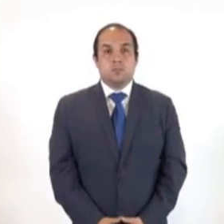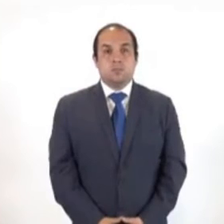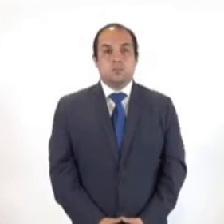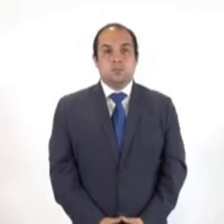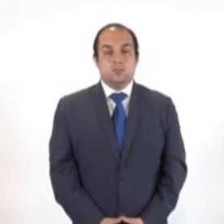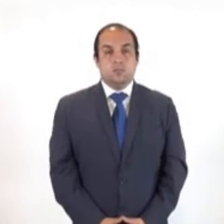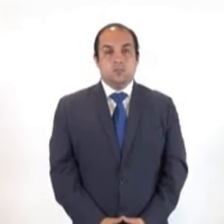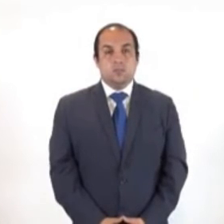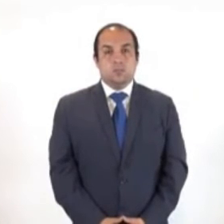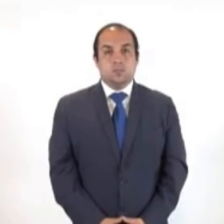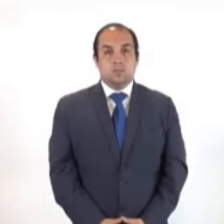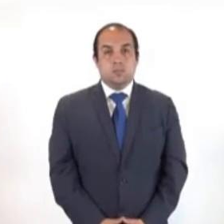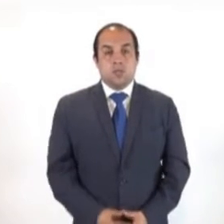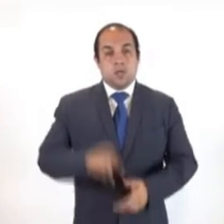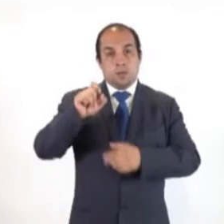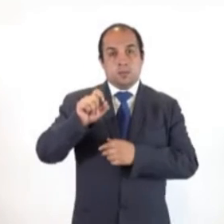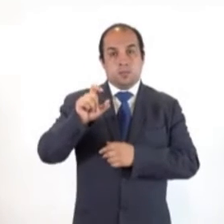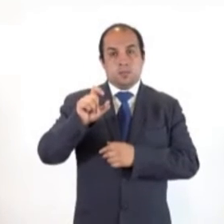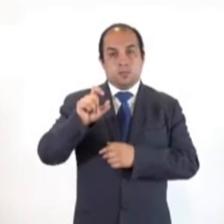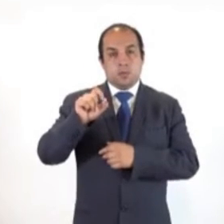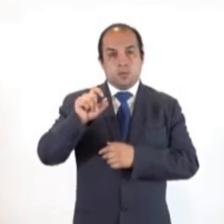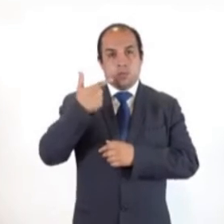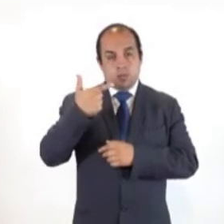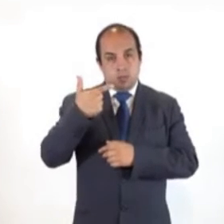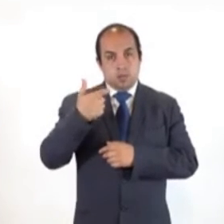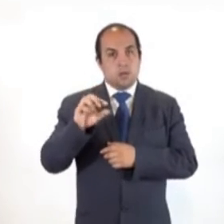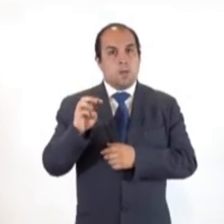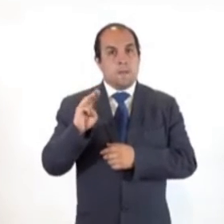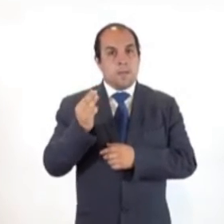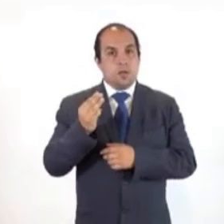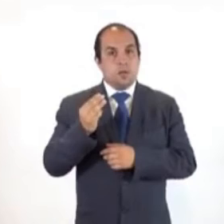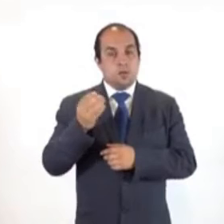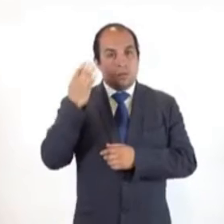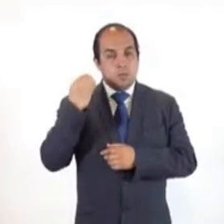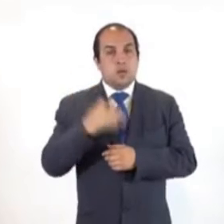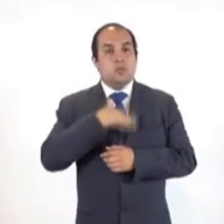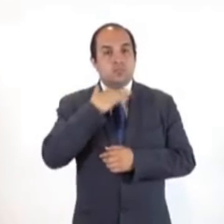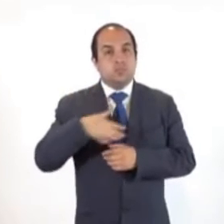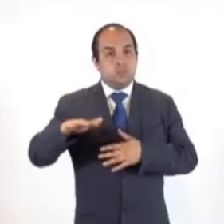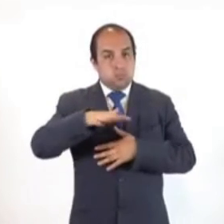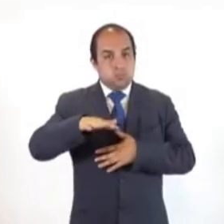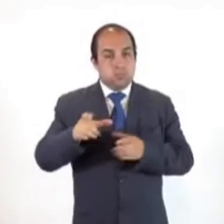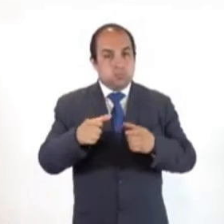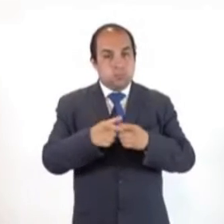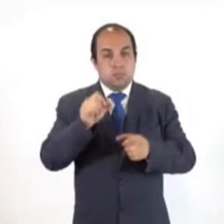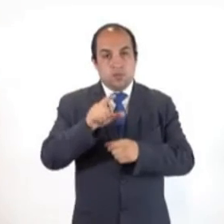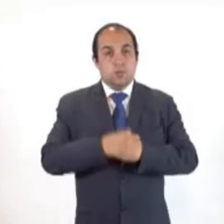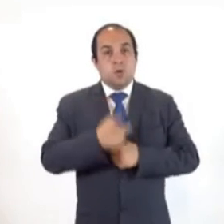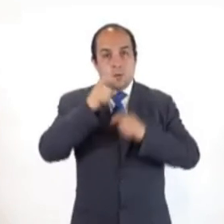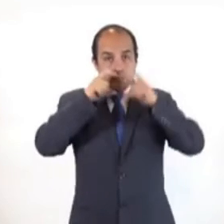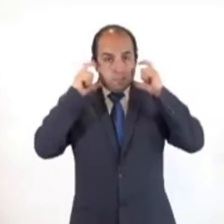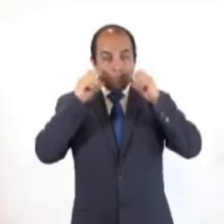Y para el 17 de mayo, los espacios, eventos de entretenimiento en espacios cerrados, lo mismo,